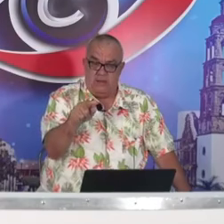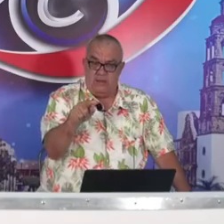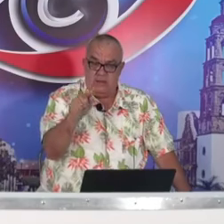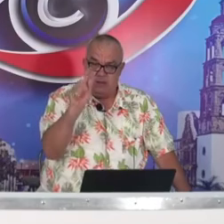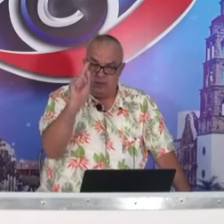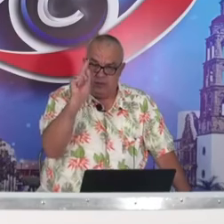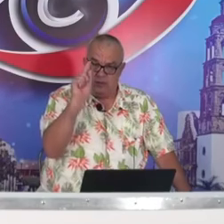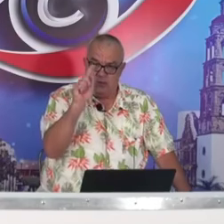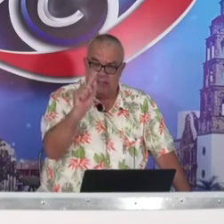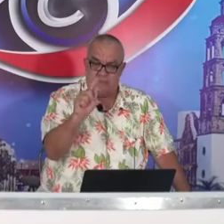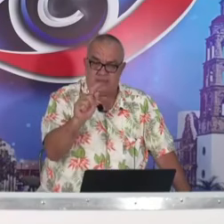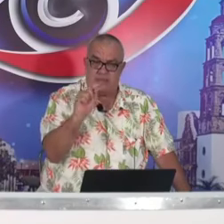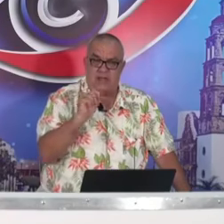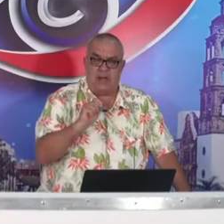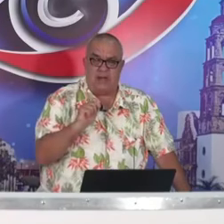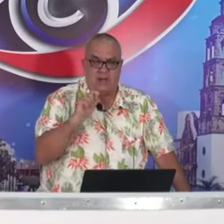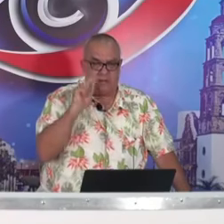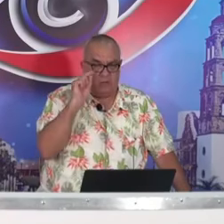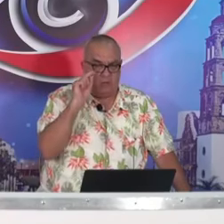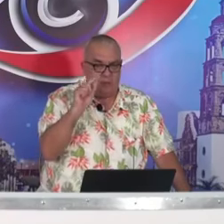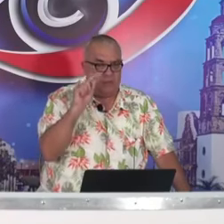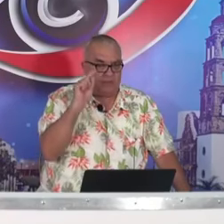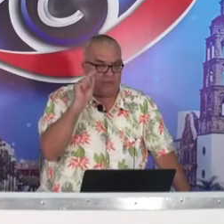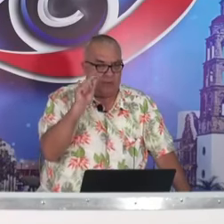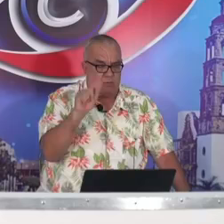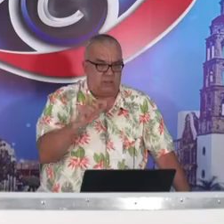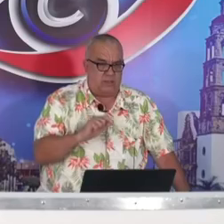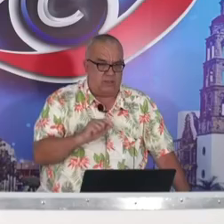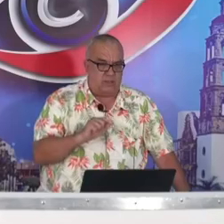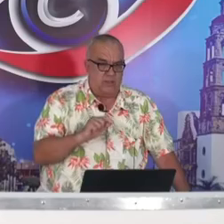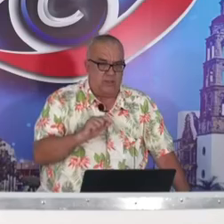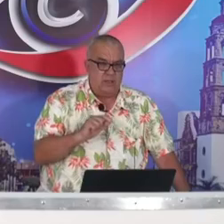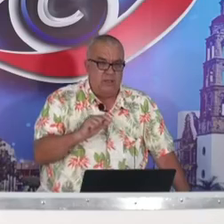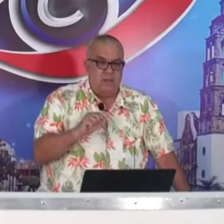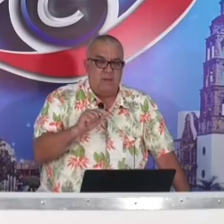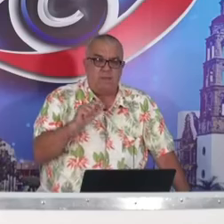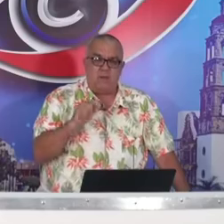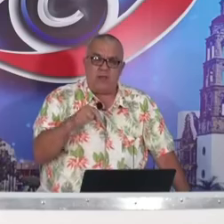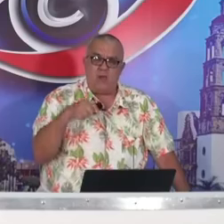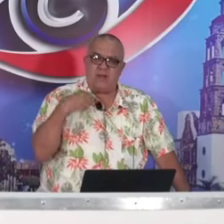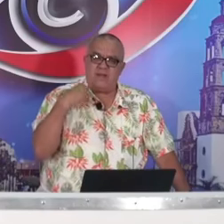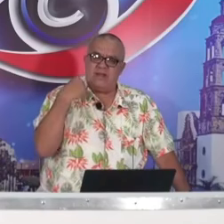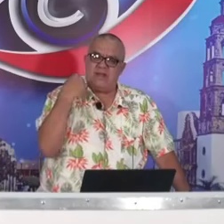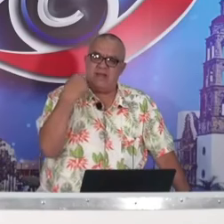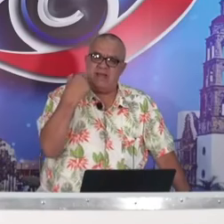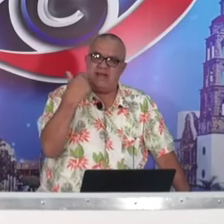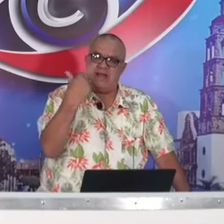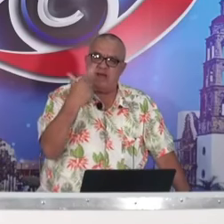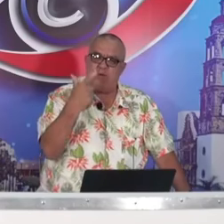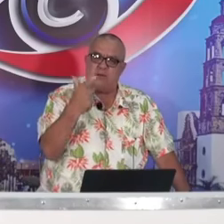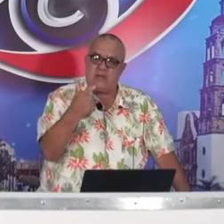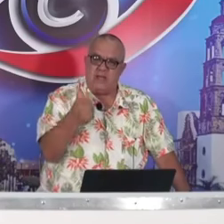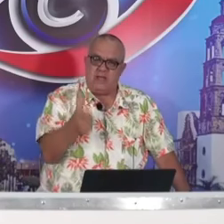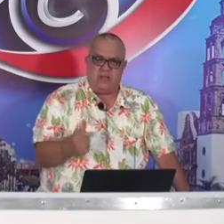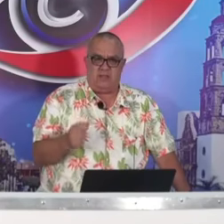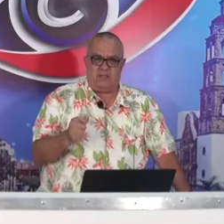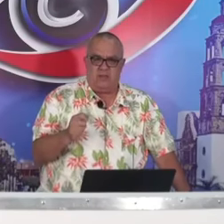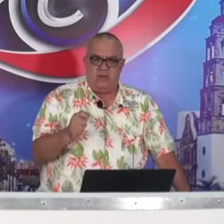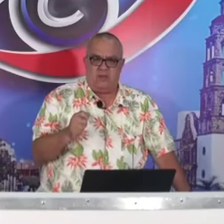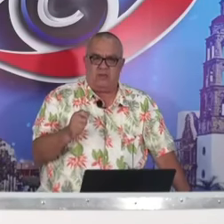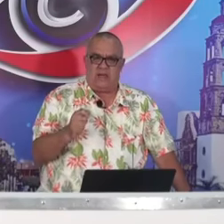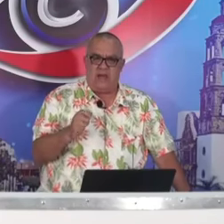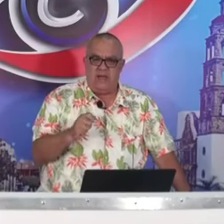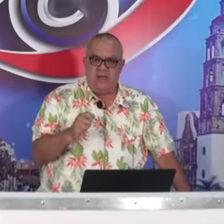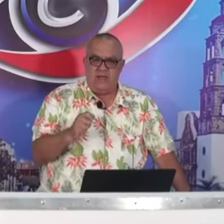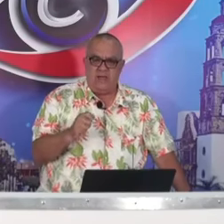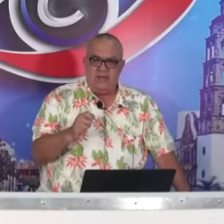él y su gente más cercana, así lo dijimos de Ricardo Ortiz. ¿Por qué ahora se dedica a declarar tonterías?